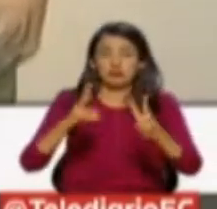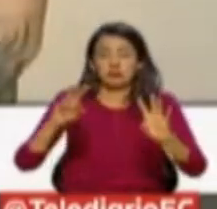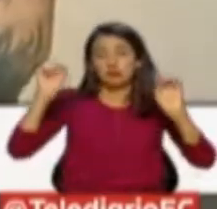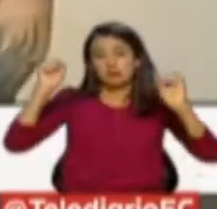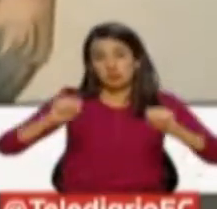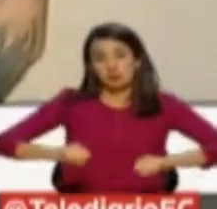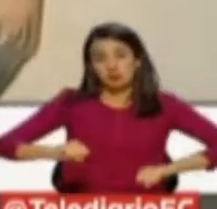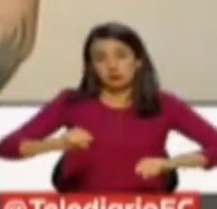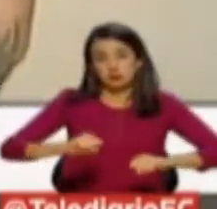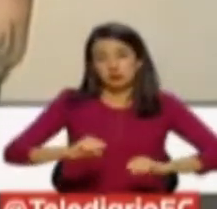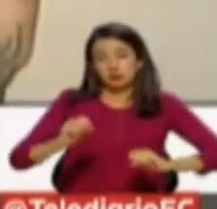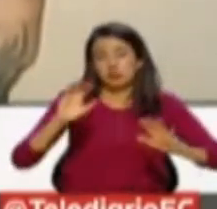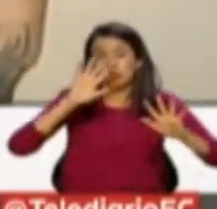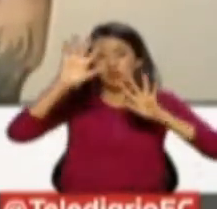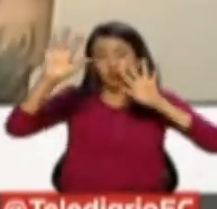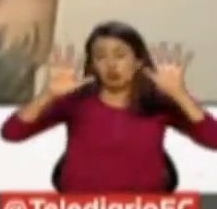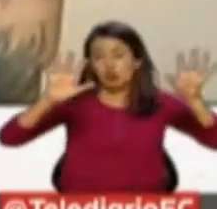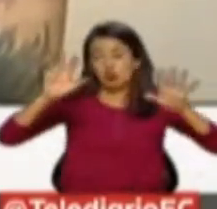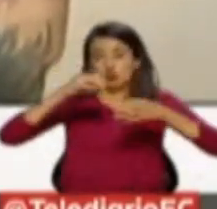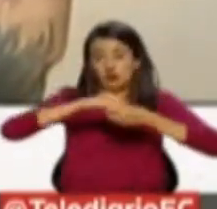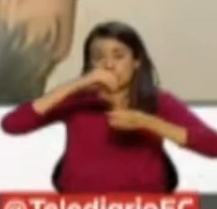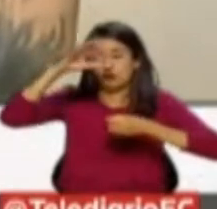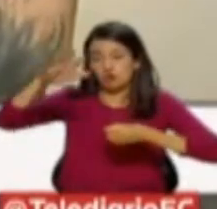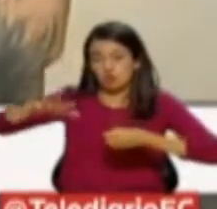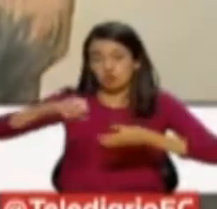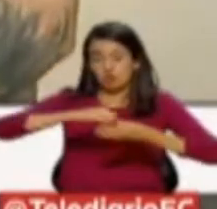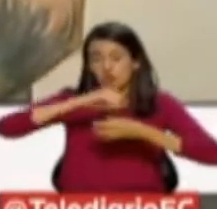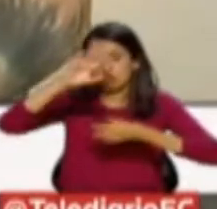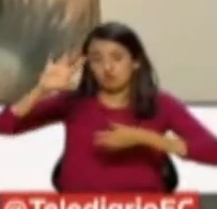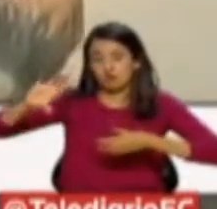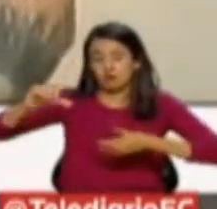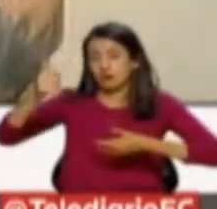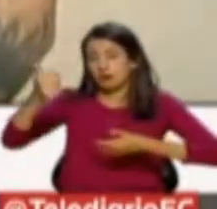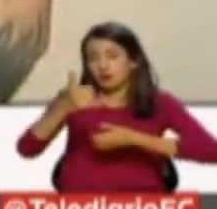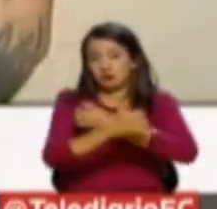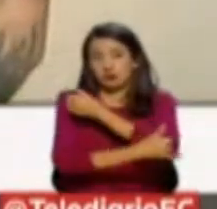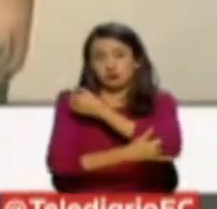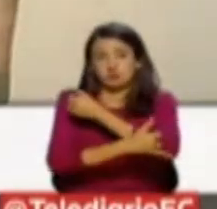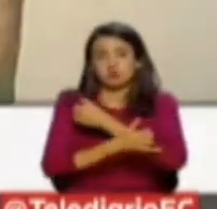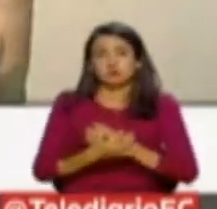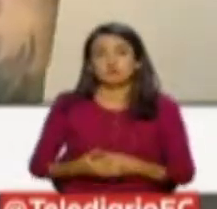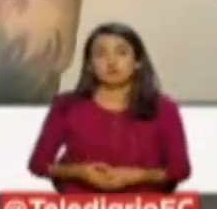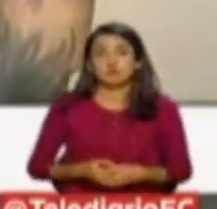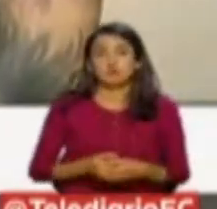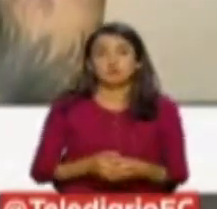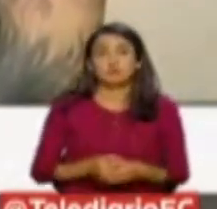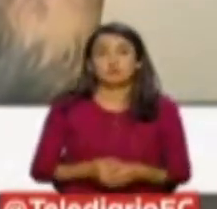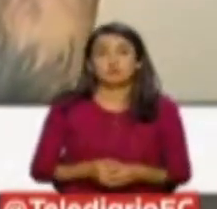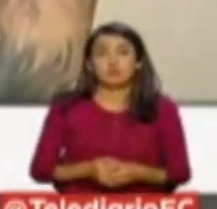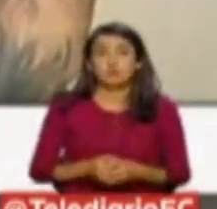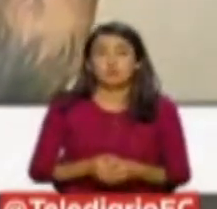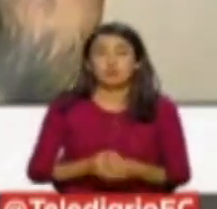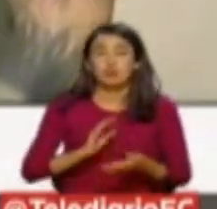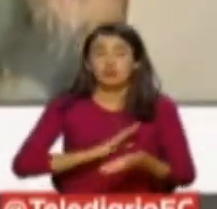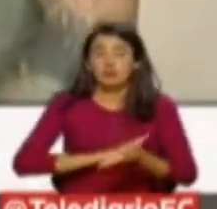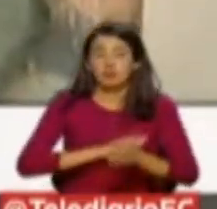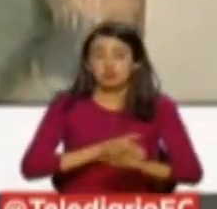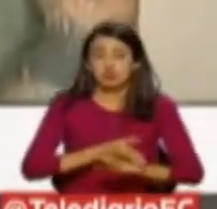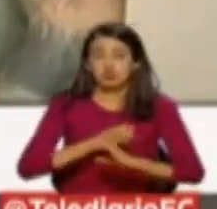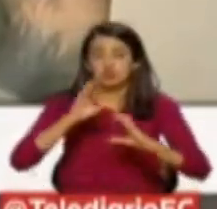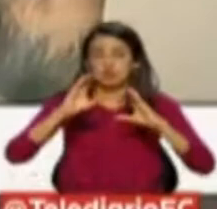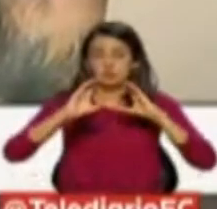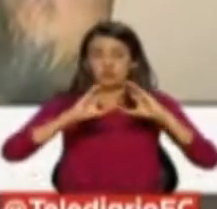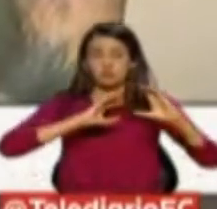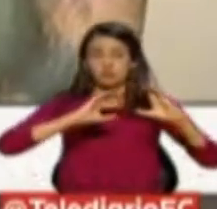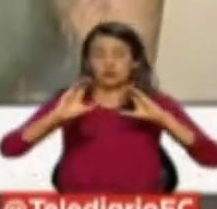de que la obra pueda salir y ser expuesta en otros lugares perfecto vamos a ver la oportunidad más adelante decir